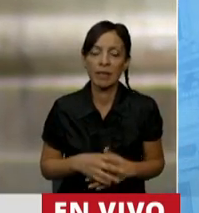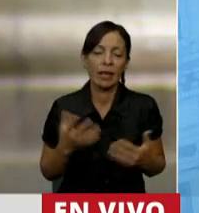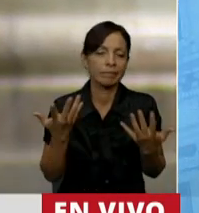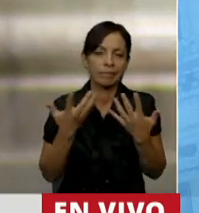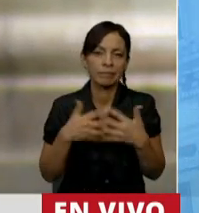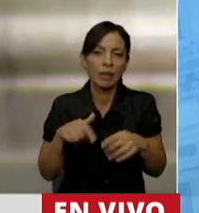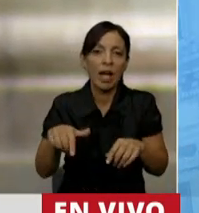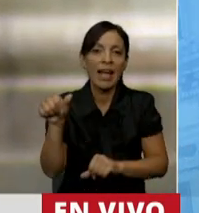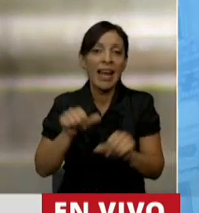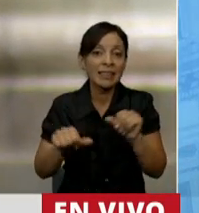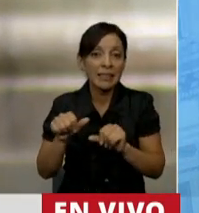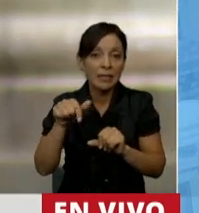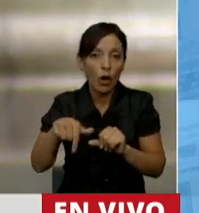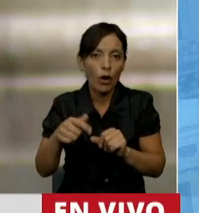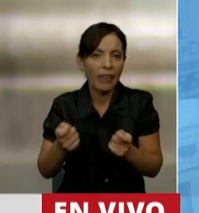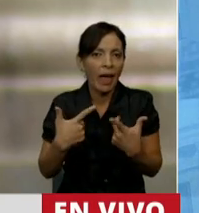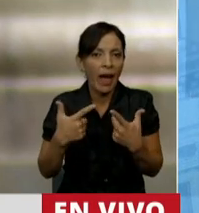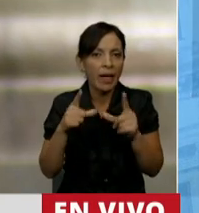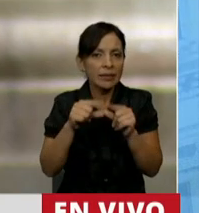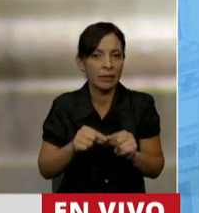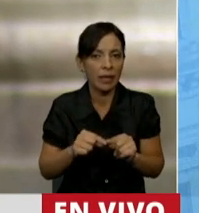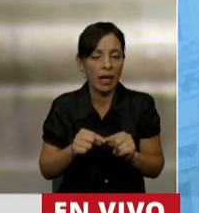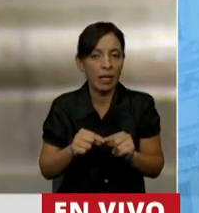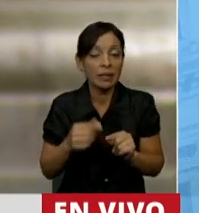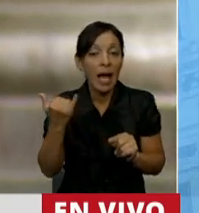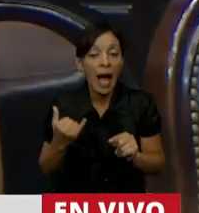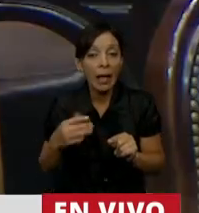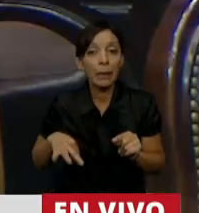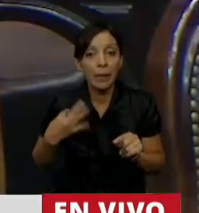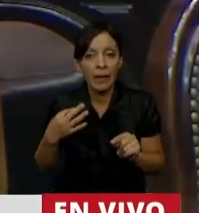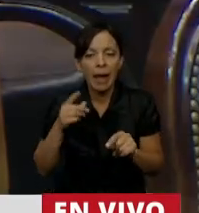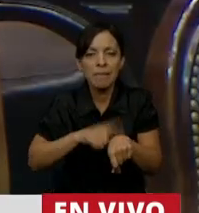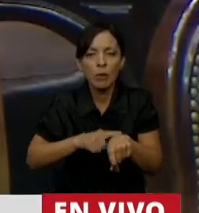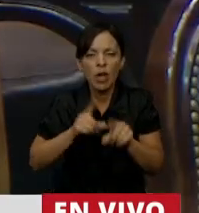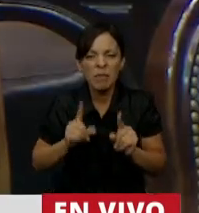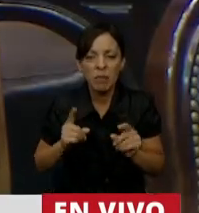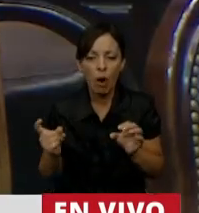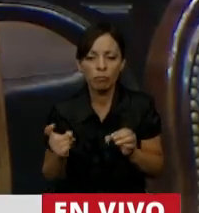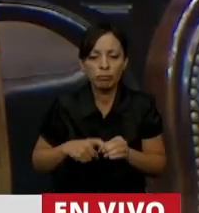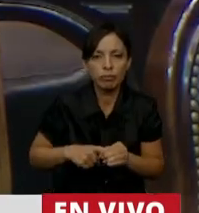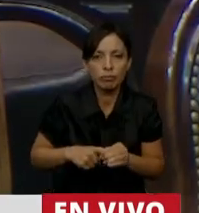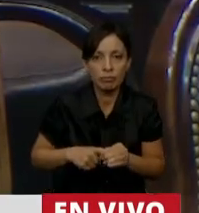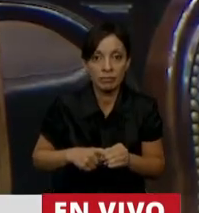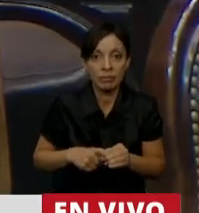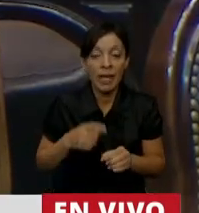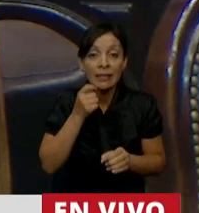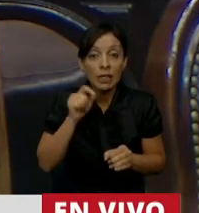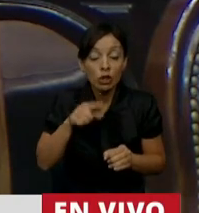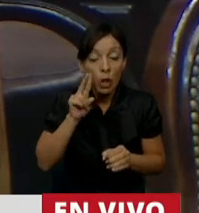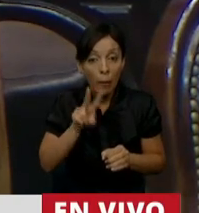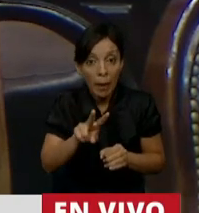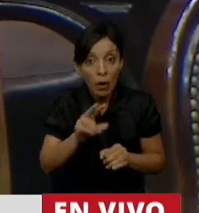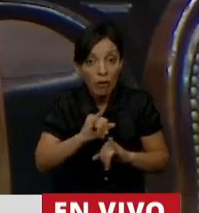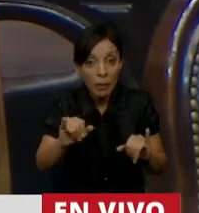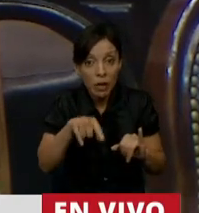la ciencia hoy nos da un dato, que hay vida desde la concepción. Lo que tomemos, el valor que le demos a ese dato, lo